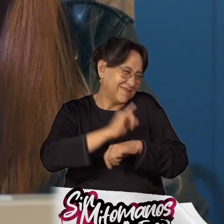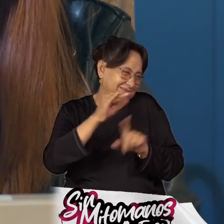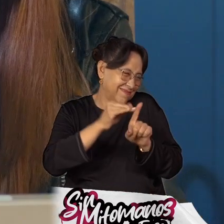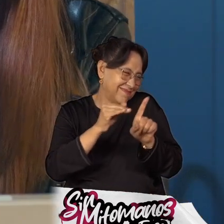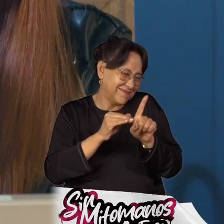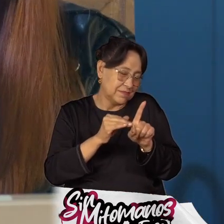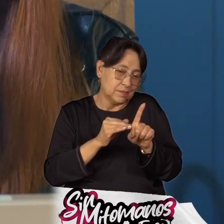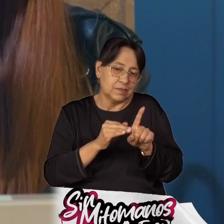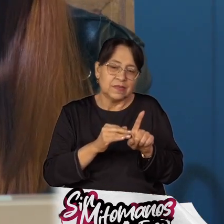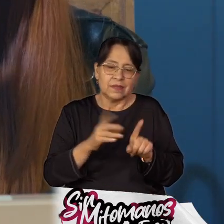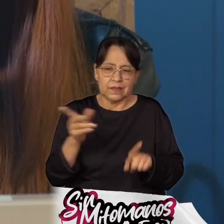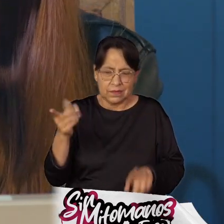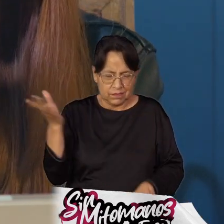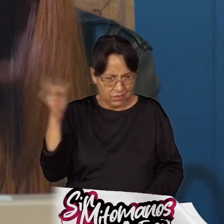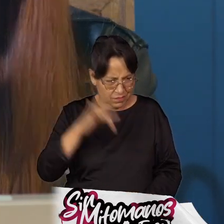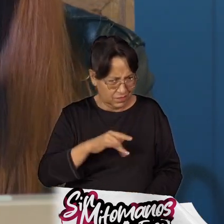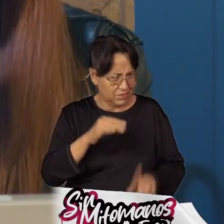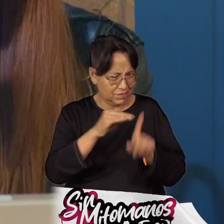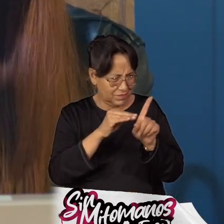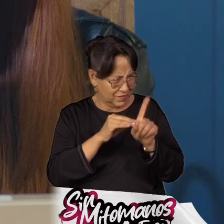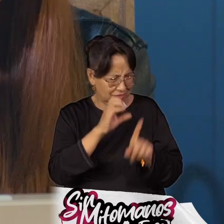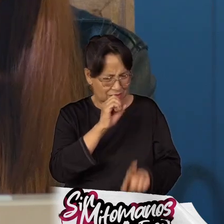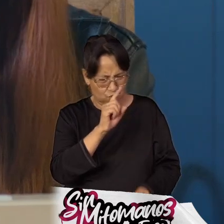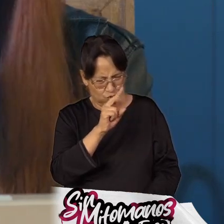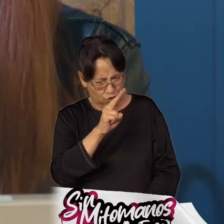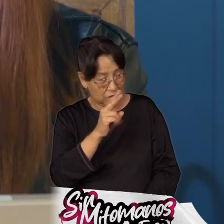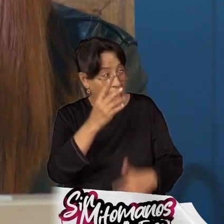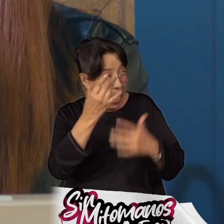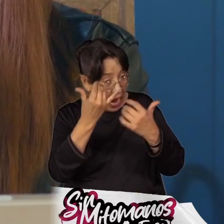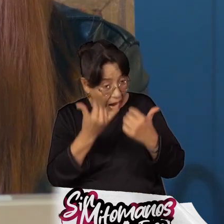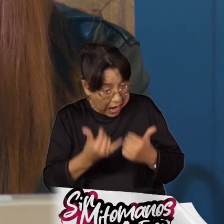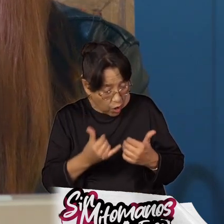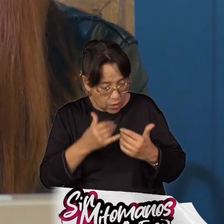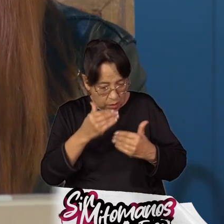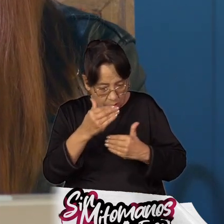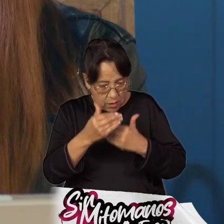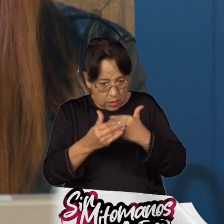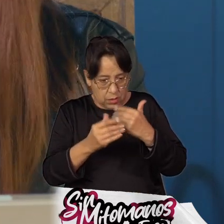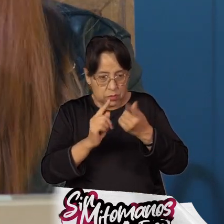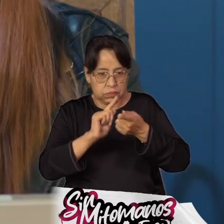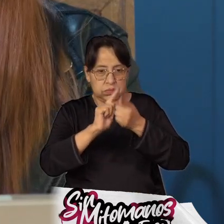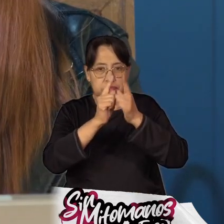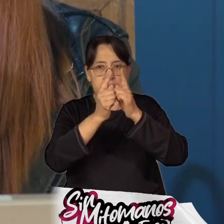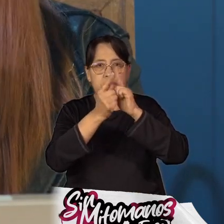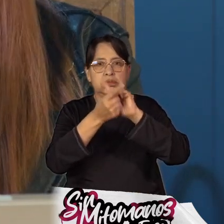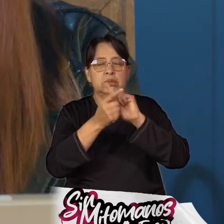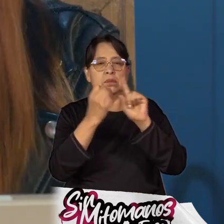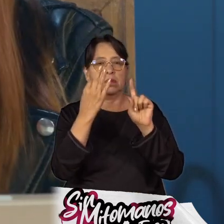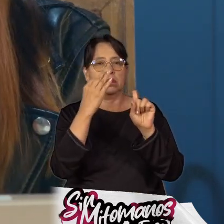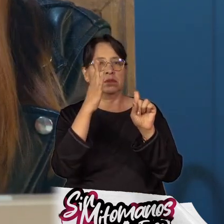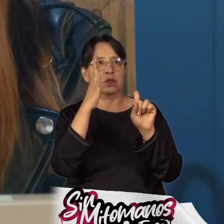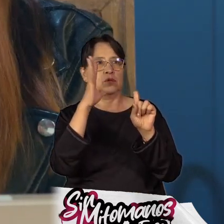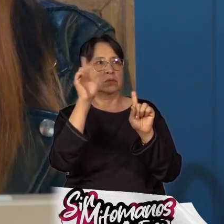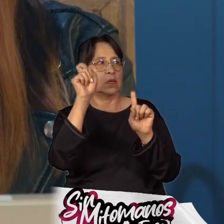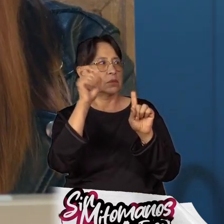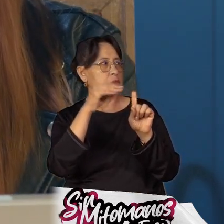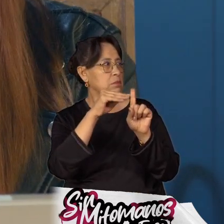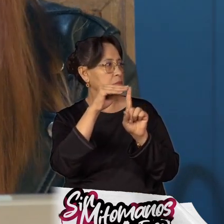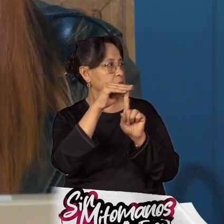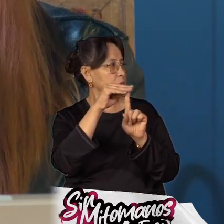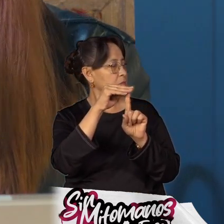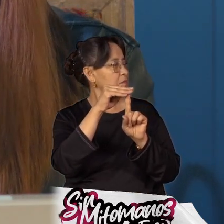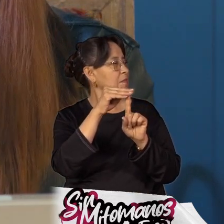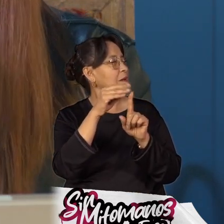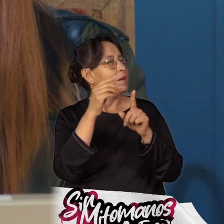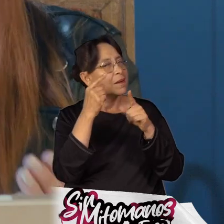Claro, tenemos gente que llega siendo estrato 0, 1, 2 y O hoy en incluso día menos, cero, son nada. 3, 5, 6, o sea,